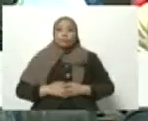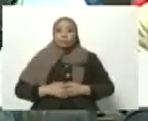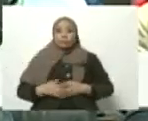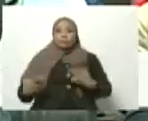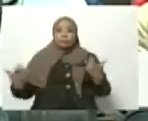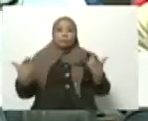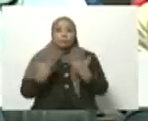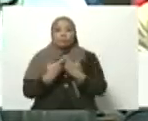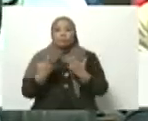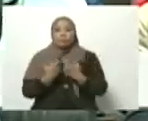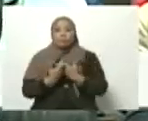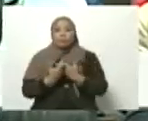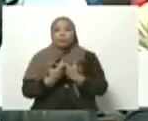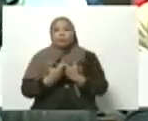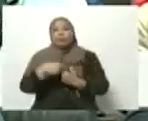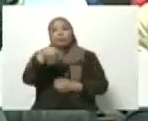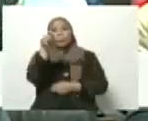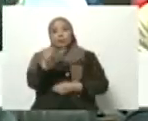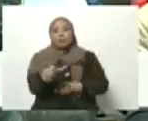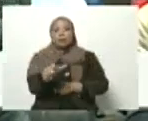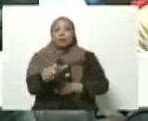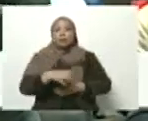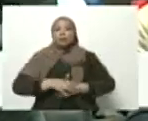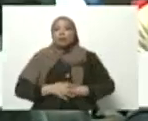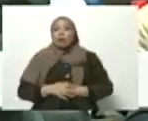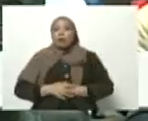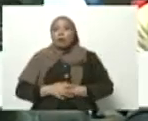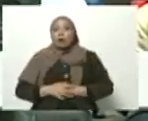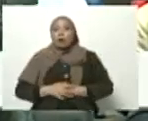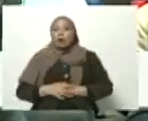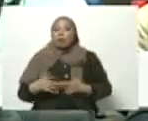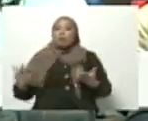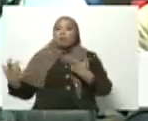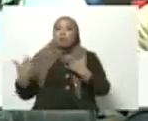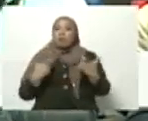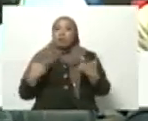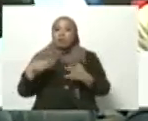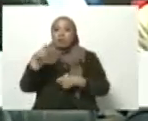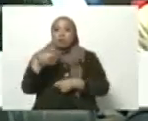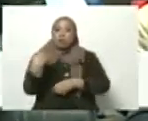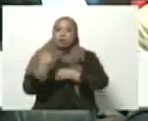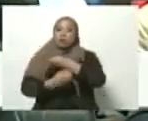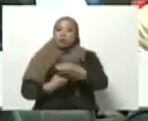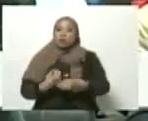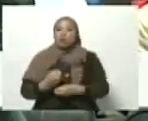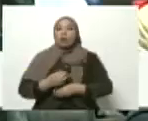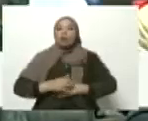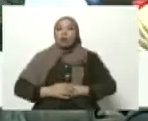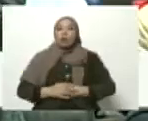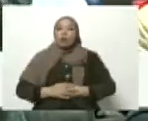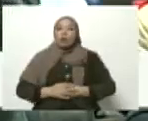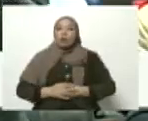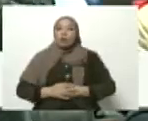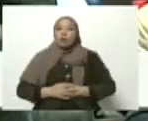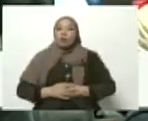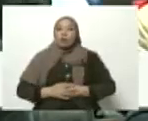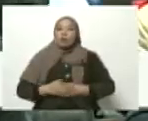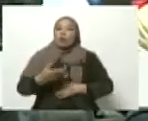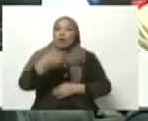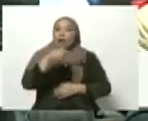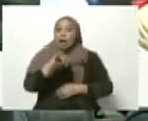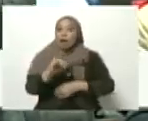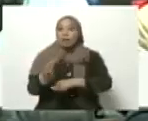lesa patria, de lesa humanidad, cuestiones muy gruesas, como usted lo acaba de relatar. Pero también